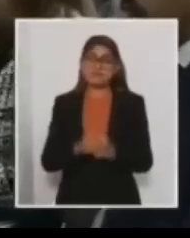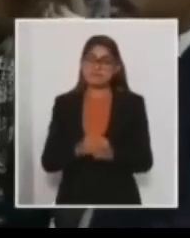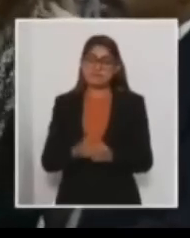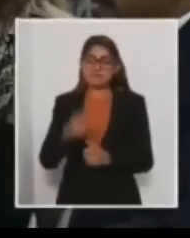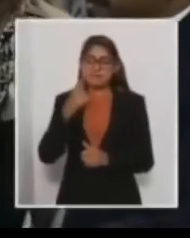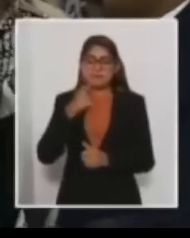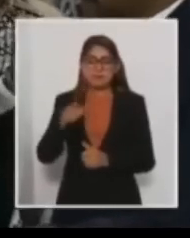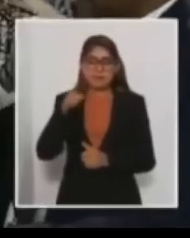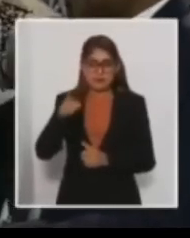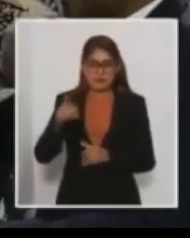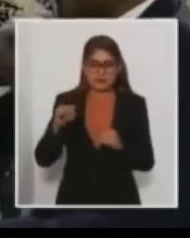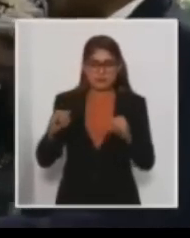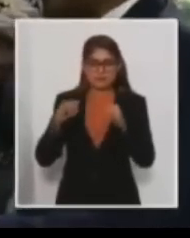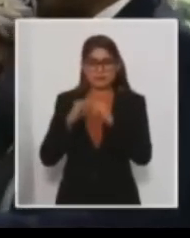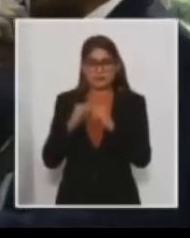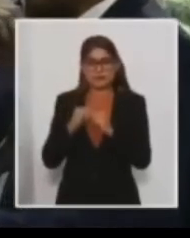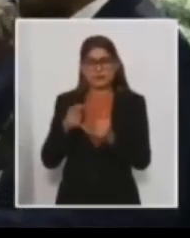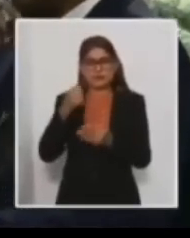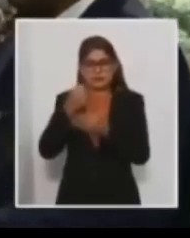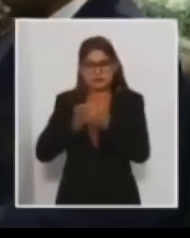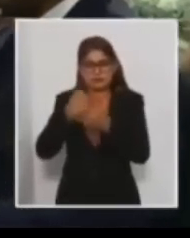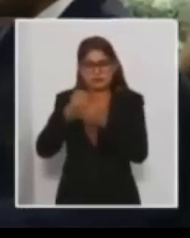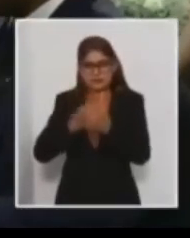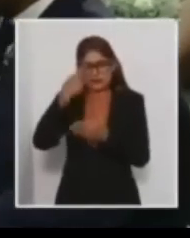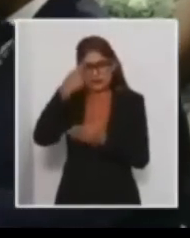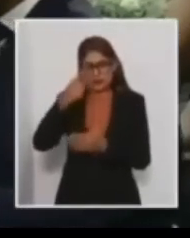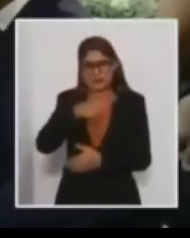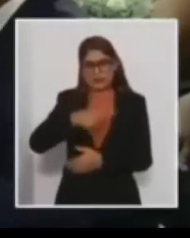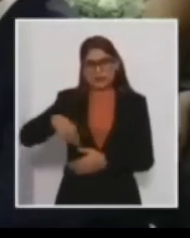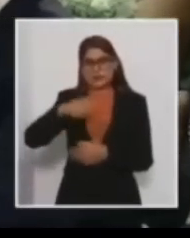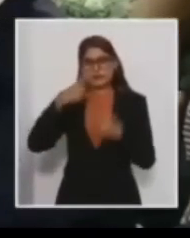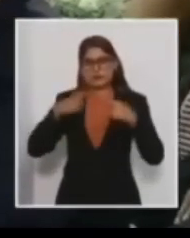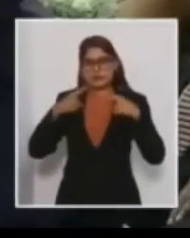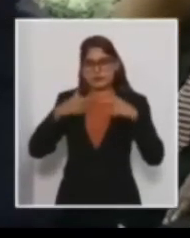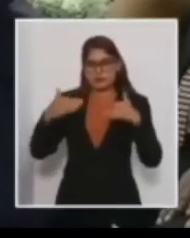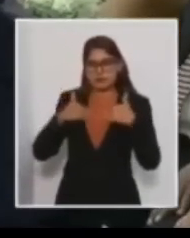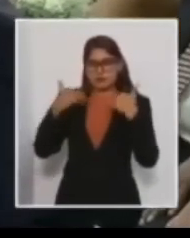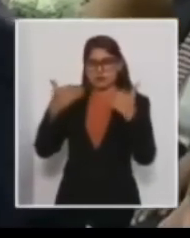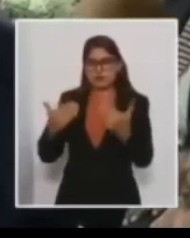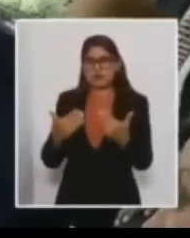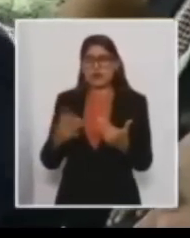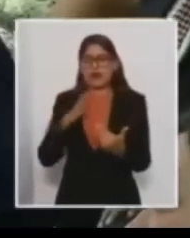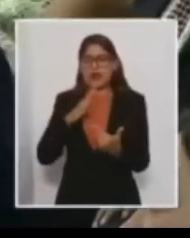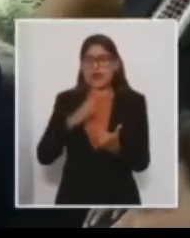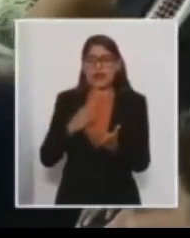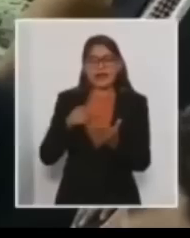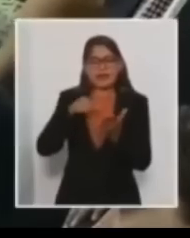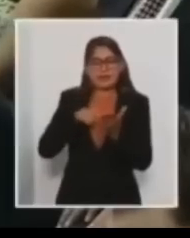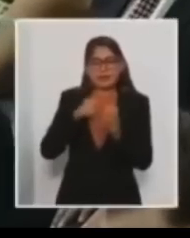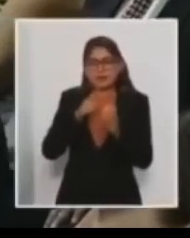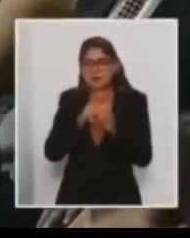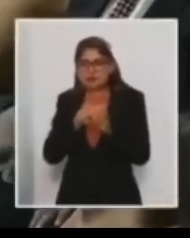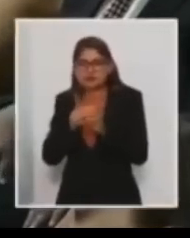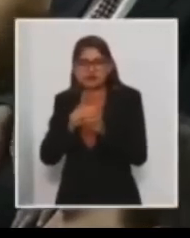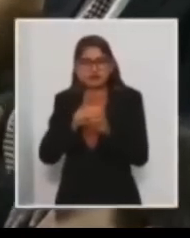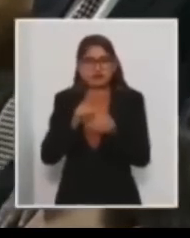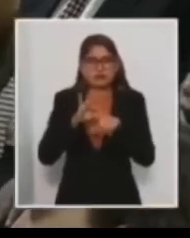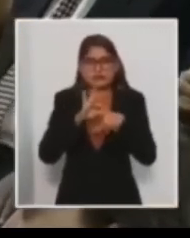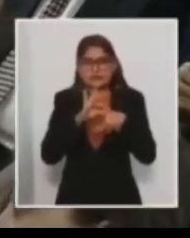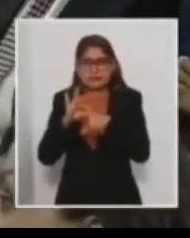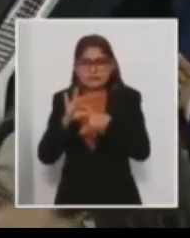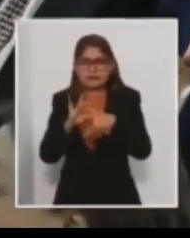La búsqueda institucional de legitimación social tiene una brújula muy clara